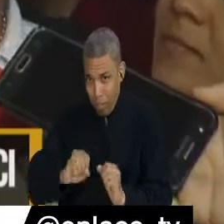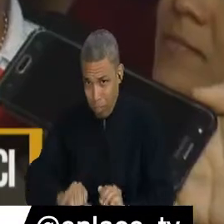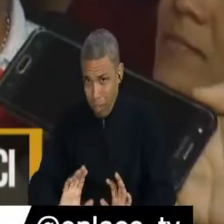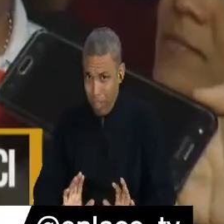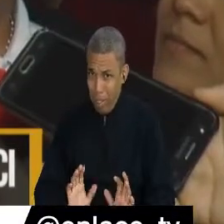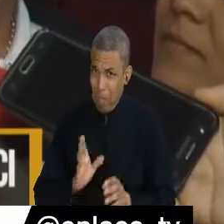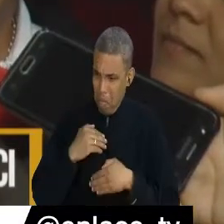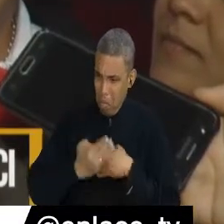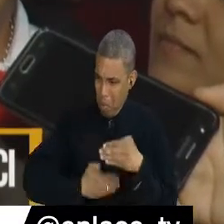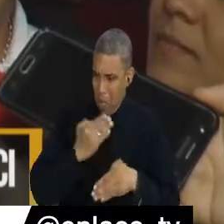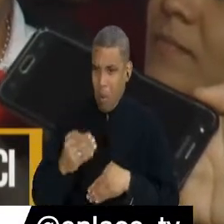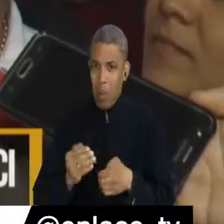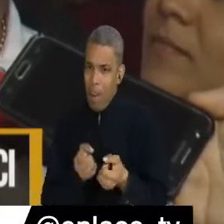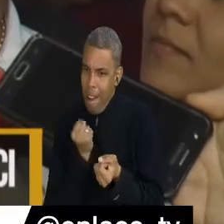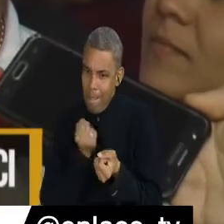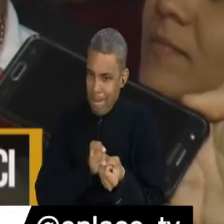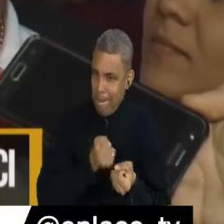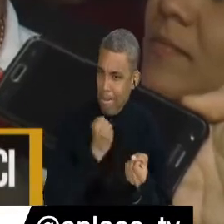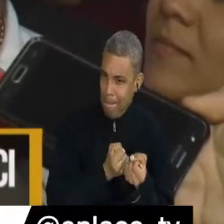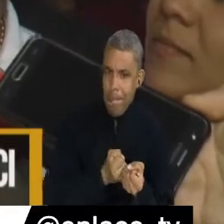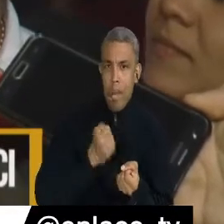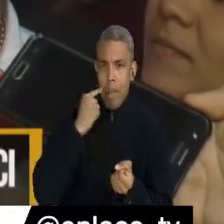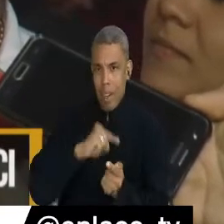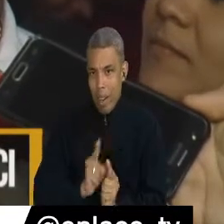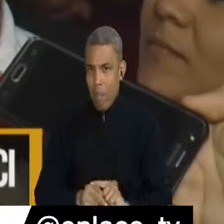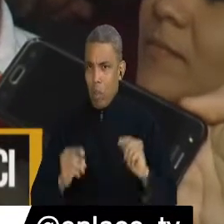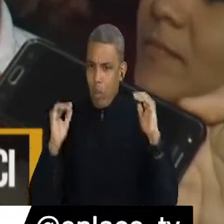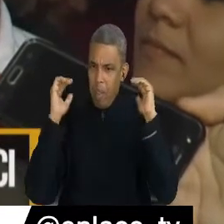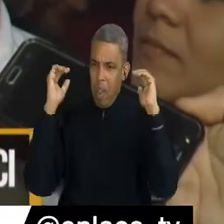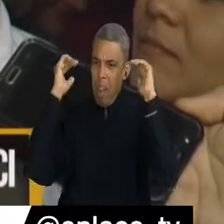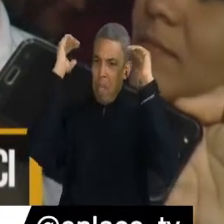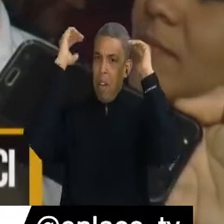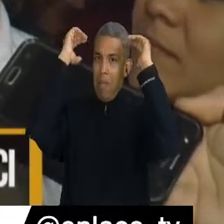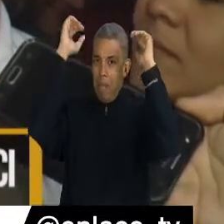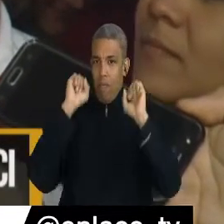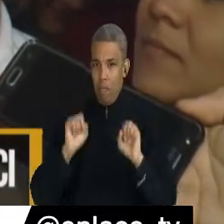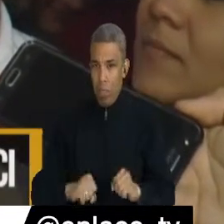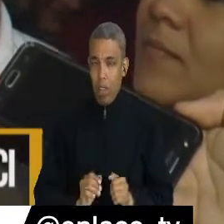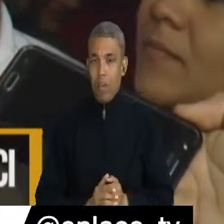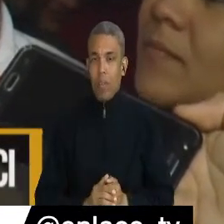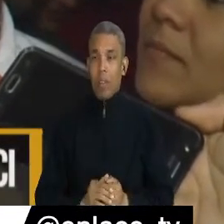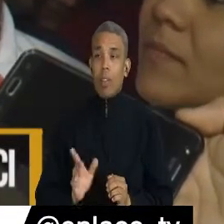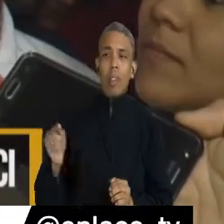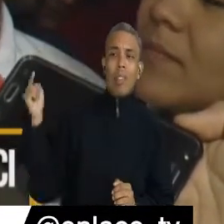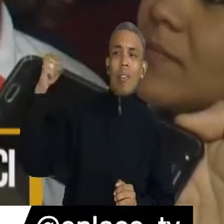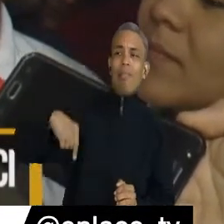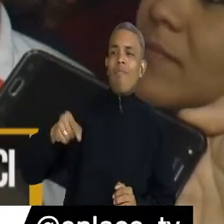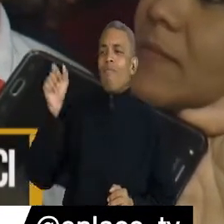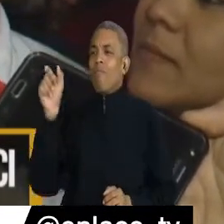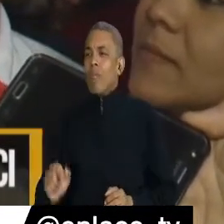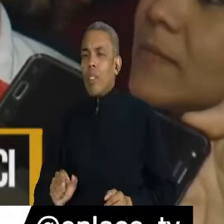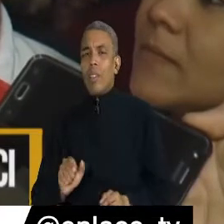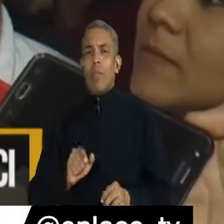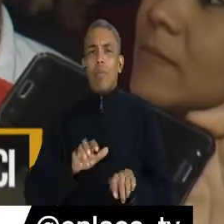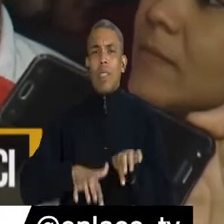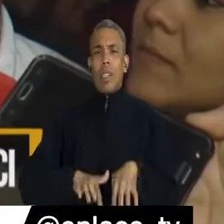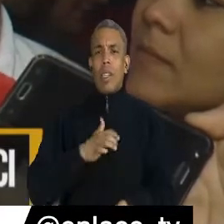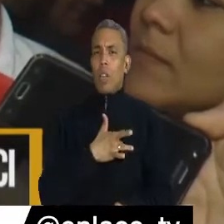viable. Hoy nosotros lo que le estamos pidiendo al señor ministro, y hoy va a estar el secretario de Salud, por eso no se encuentra aquí, en una reunión en Bogotá con el señor ministro de